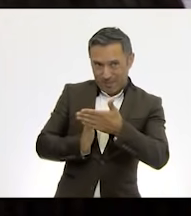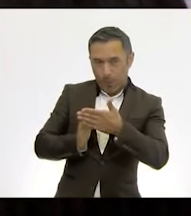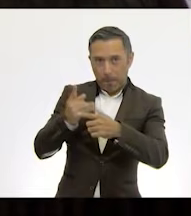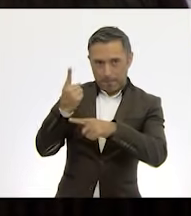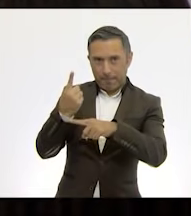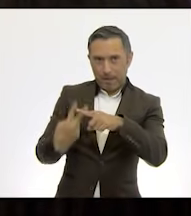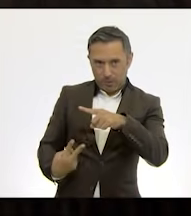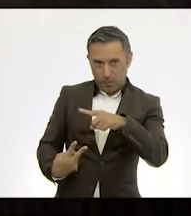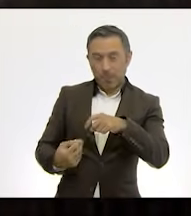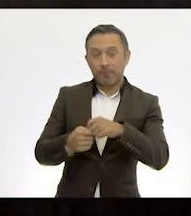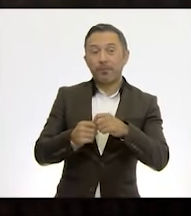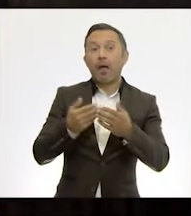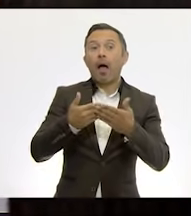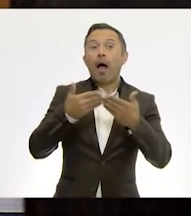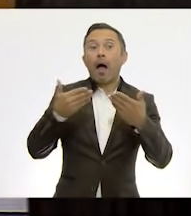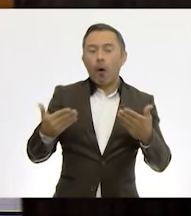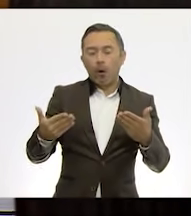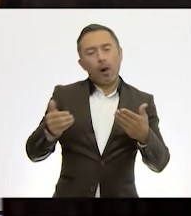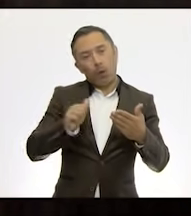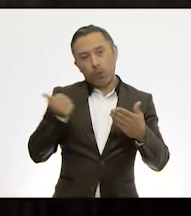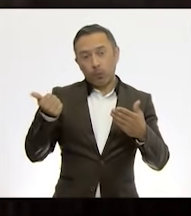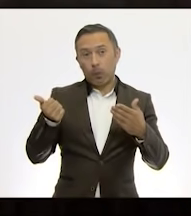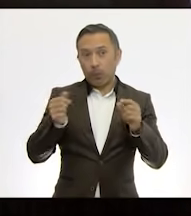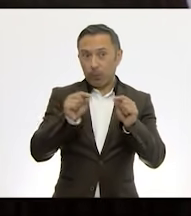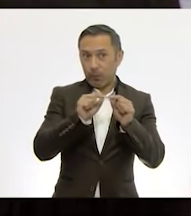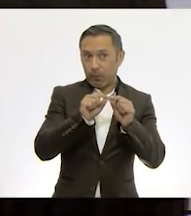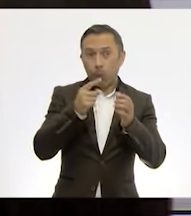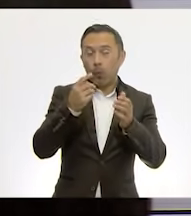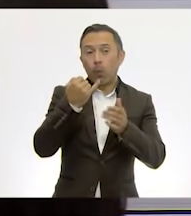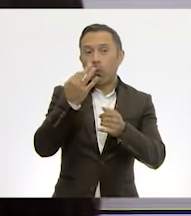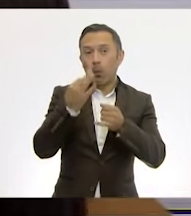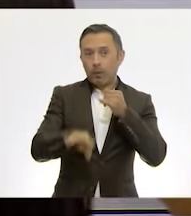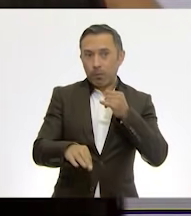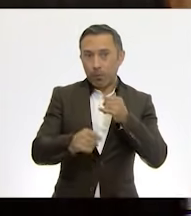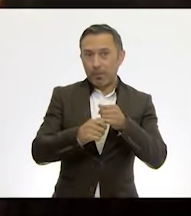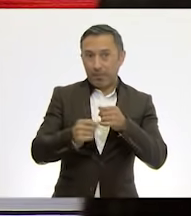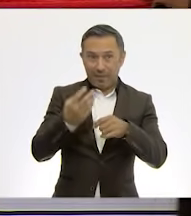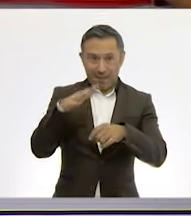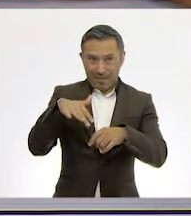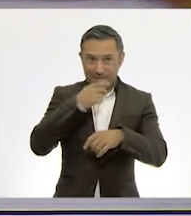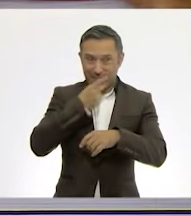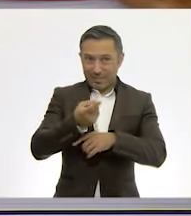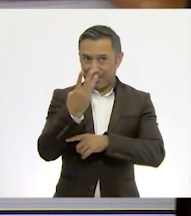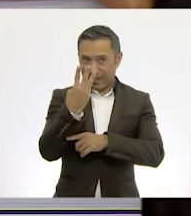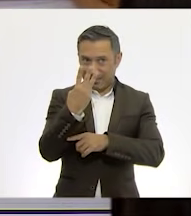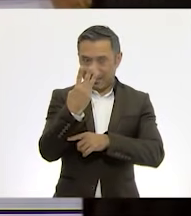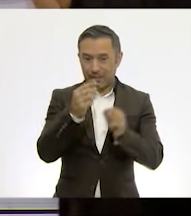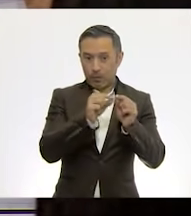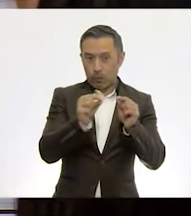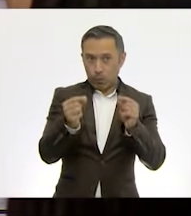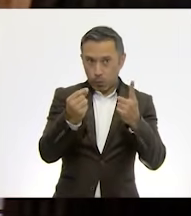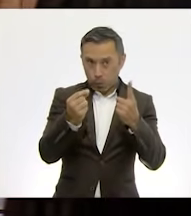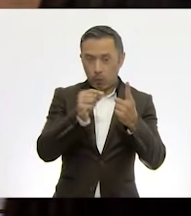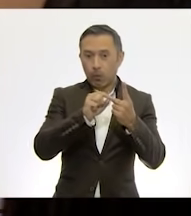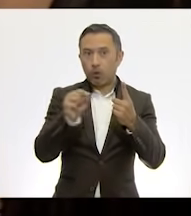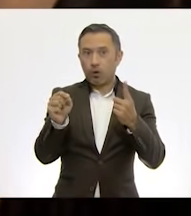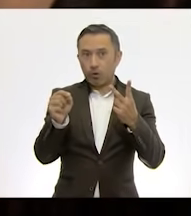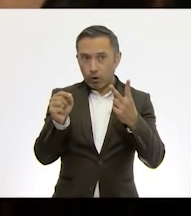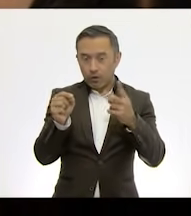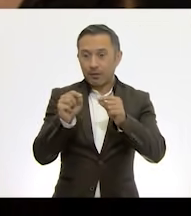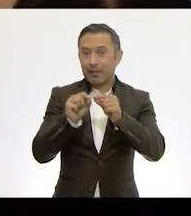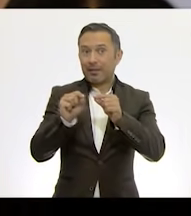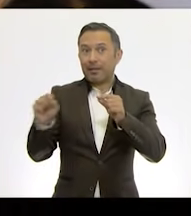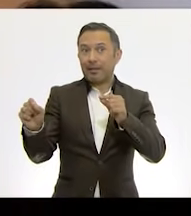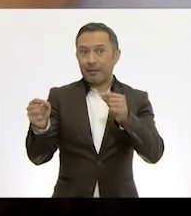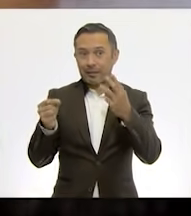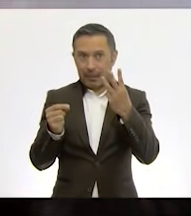pero ahora vámonos con el último cuarto porque me tocaron tres cuartos. Tres cuartos. Aquí